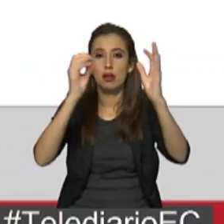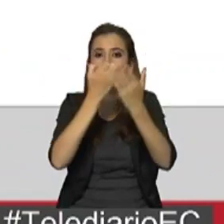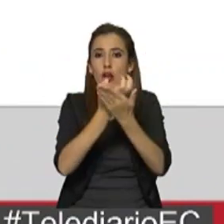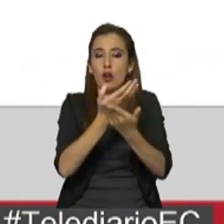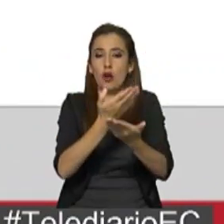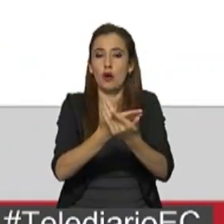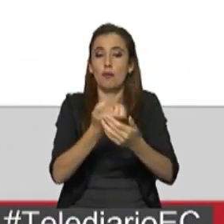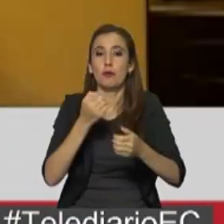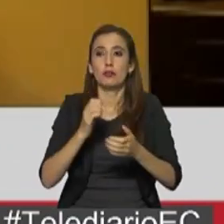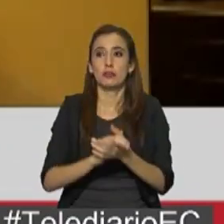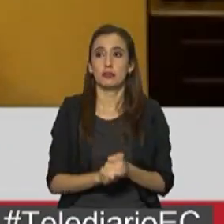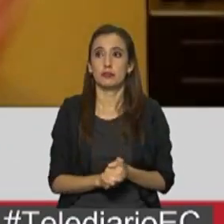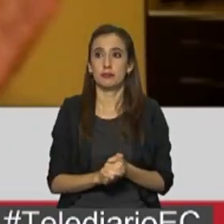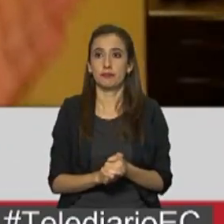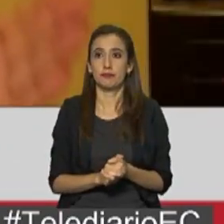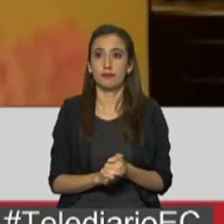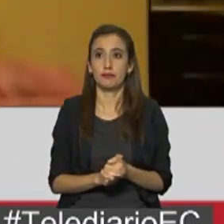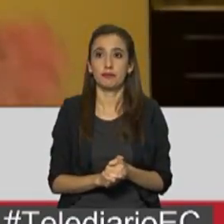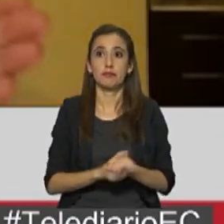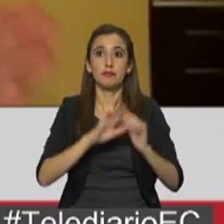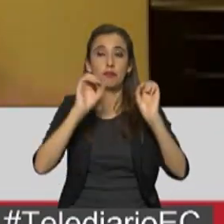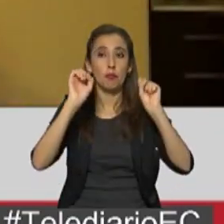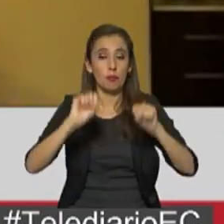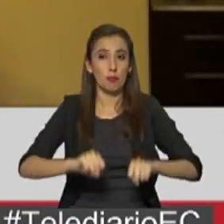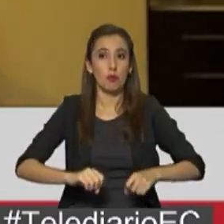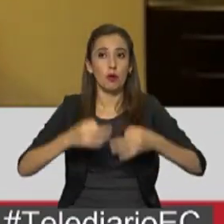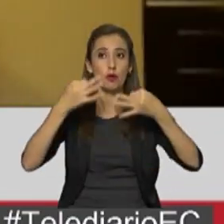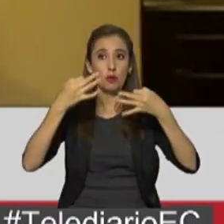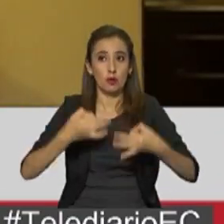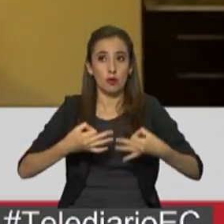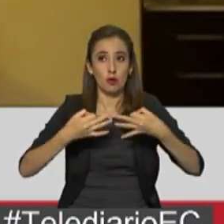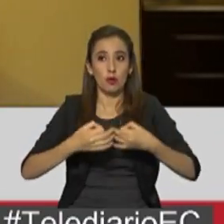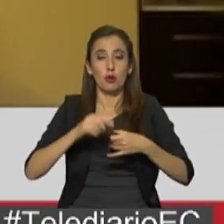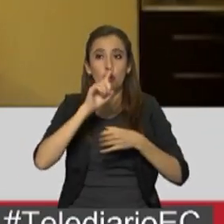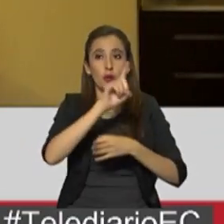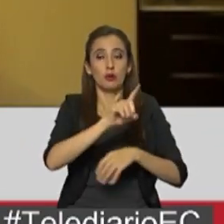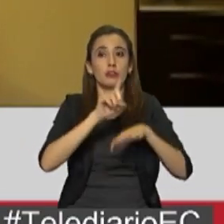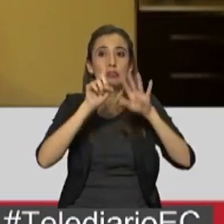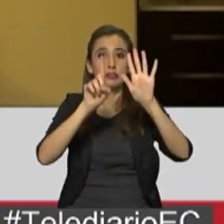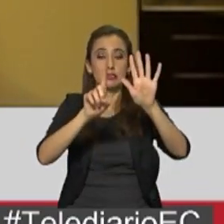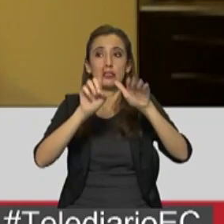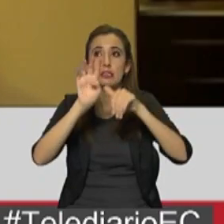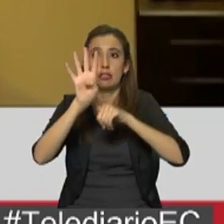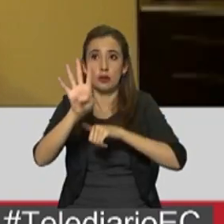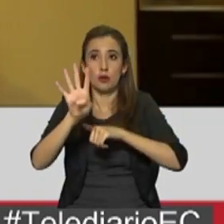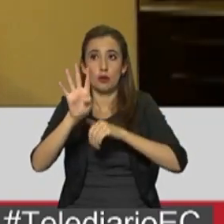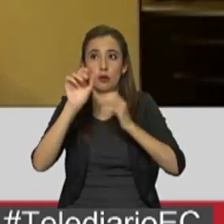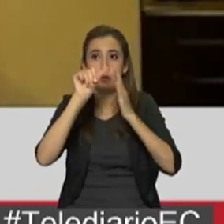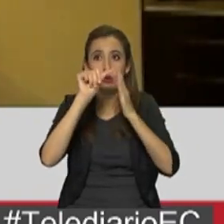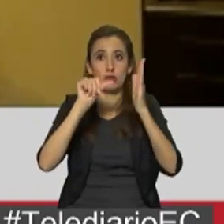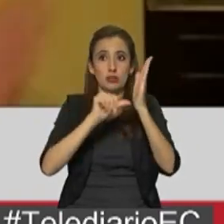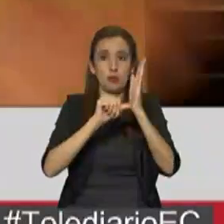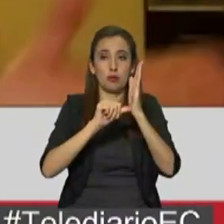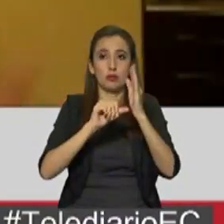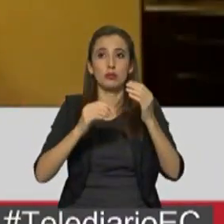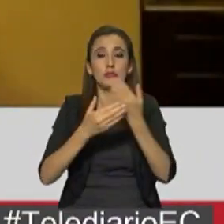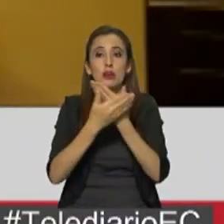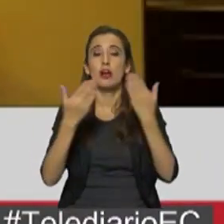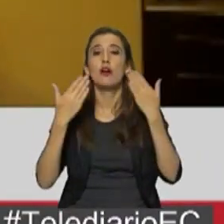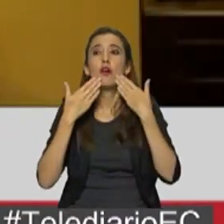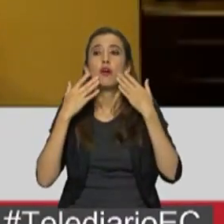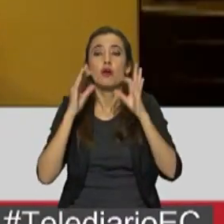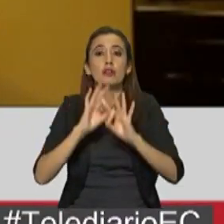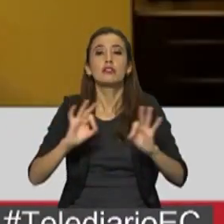económico urgente para poder cumplir con lo que expone el artículo 164 165 los esto es